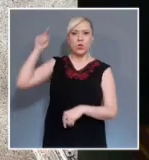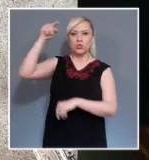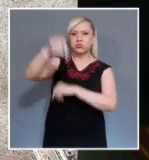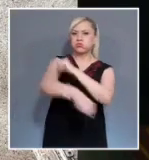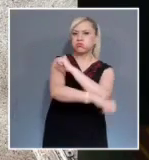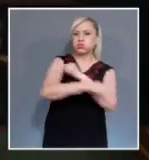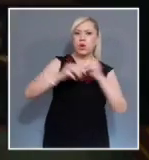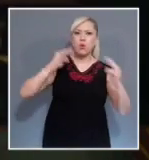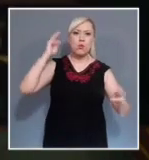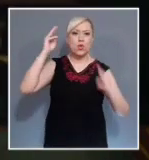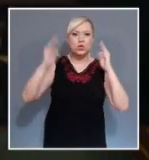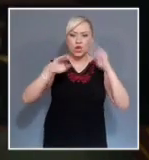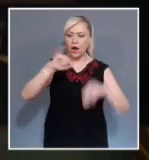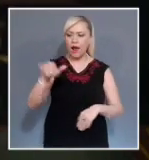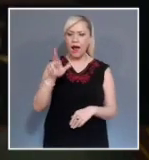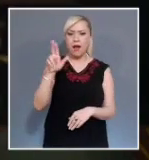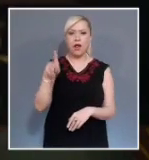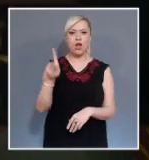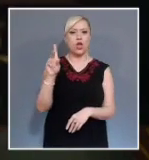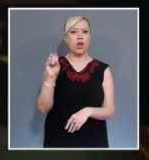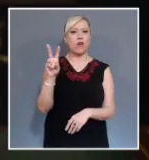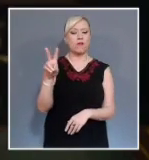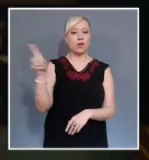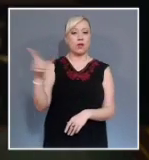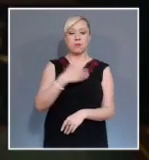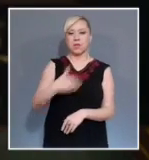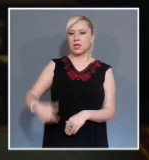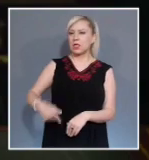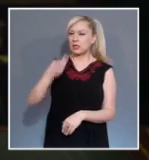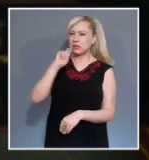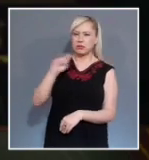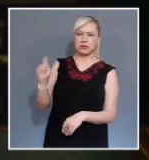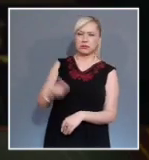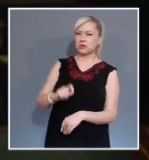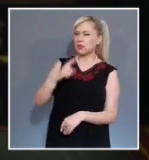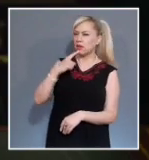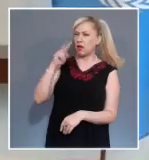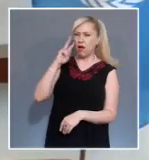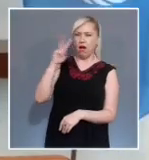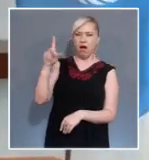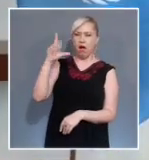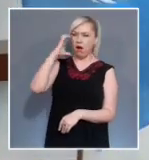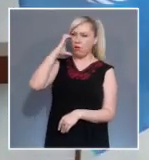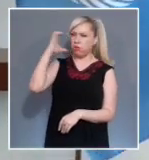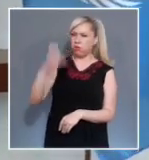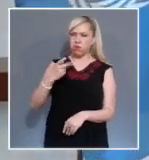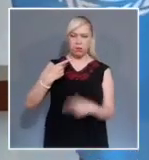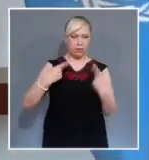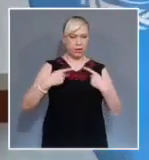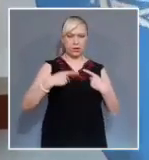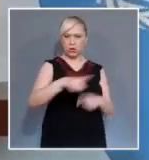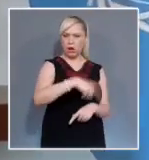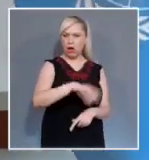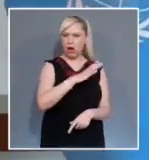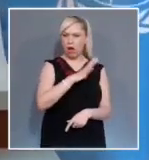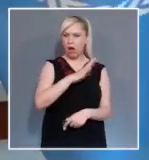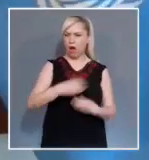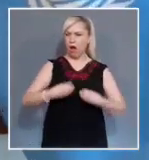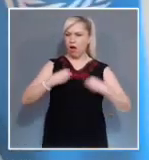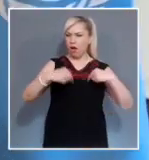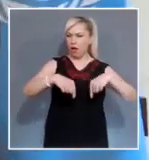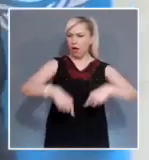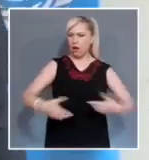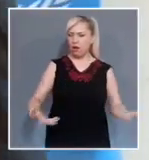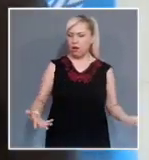heridas selensky calificó de atroces estos ataques contra la población civil el secretario general de Naciones Unidas Antonio